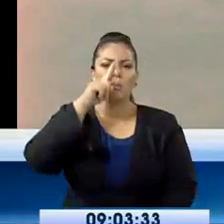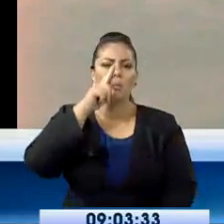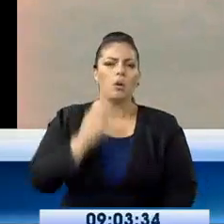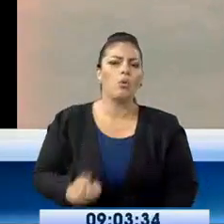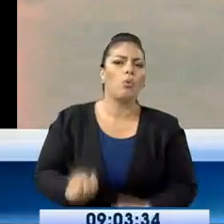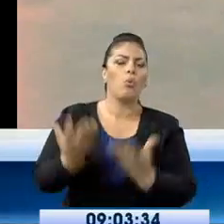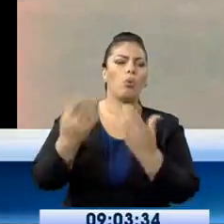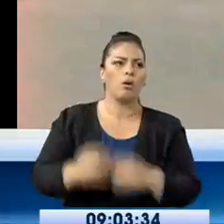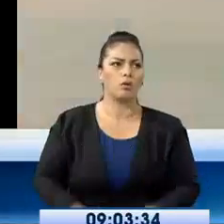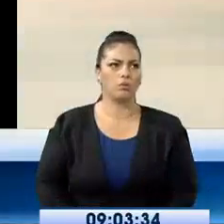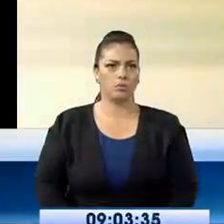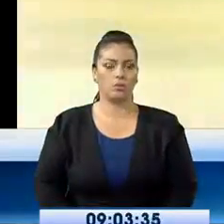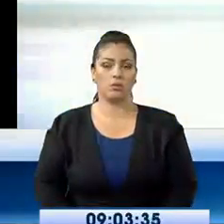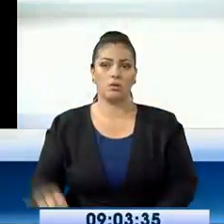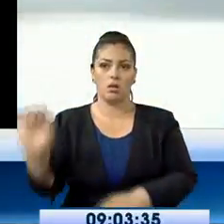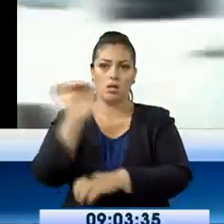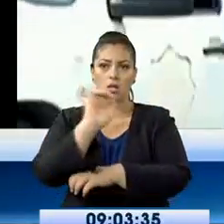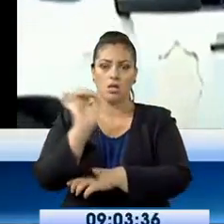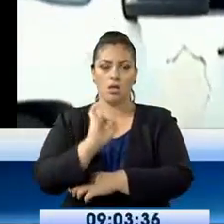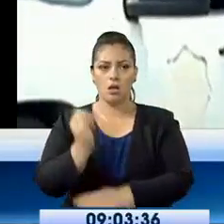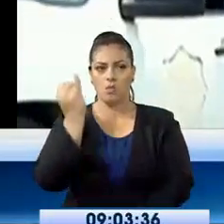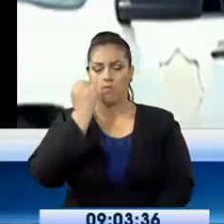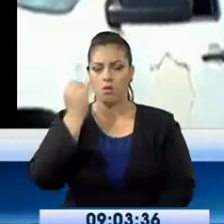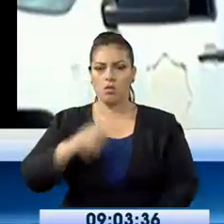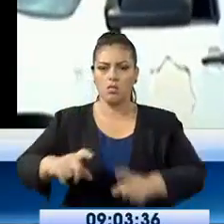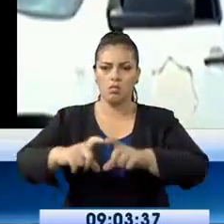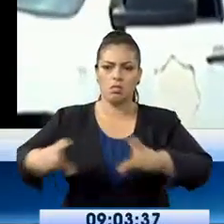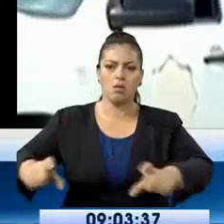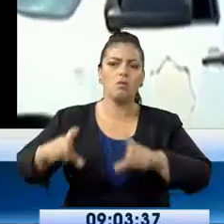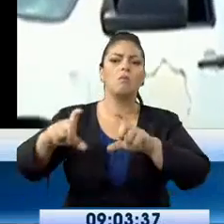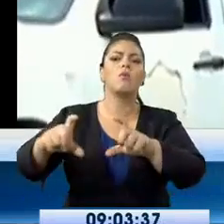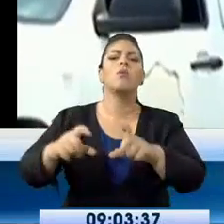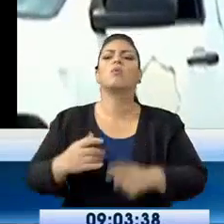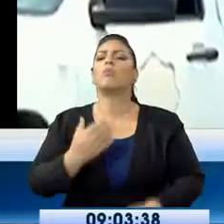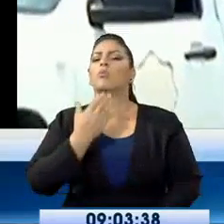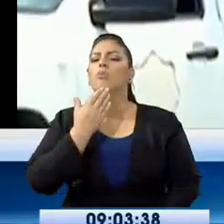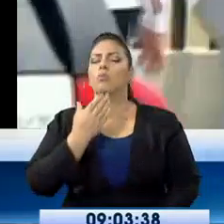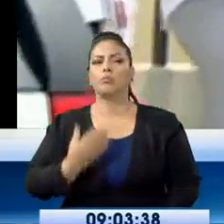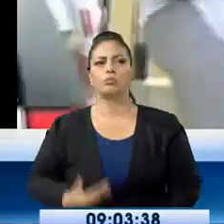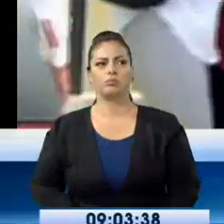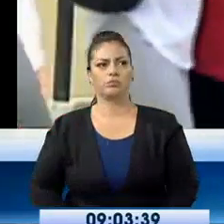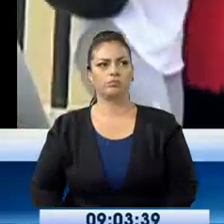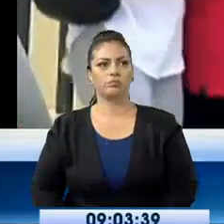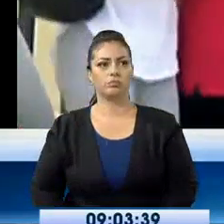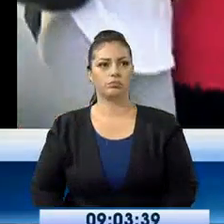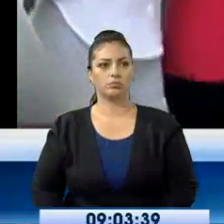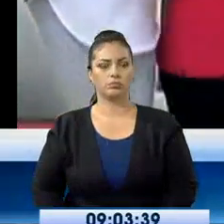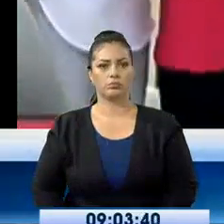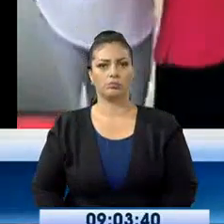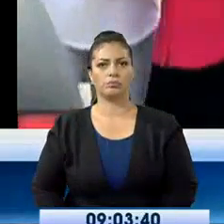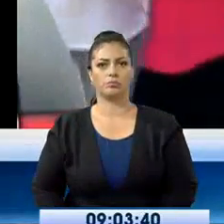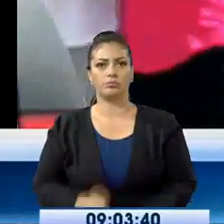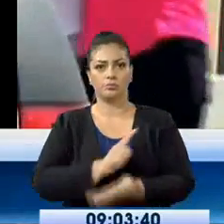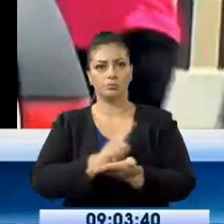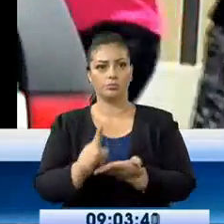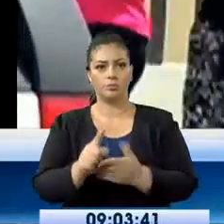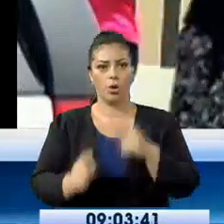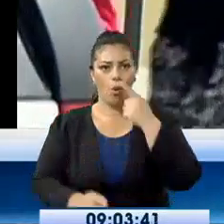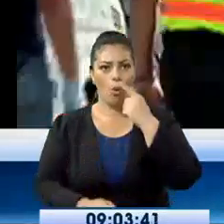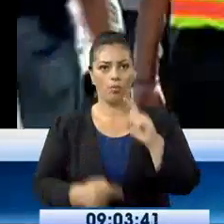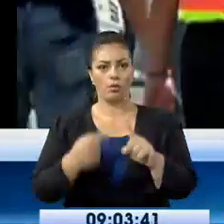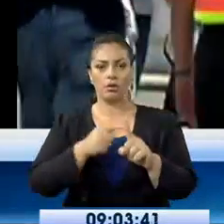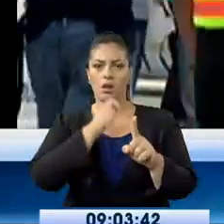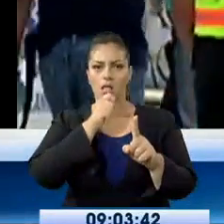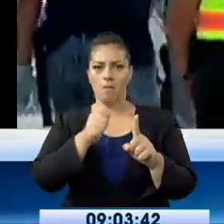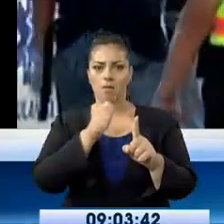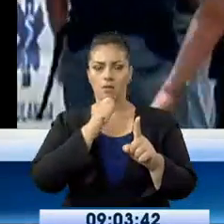respectiva credencial. Esta semana también fue asaltado y asesinado el periodista Robert Salazar, quien se opuso a que